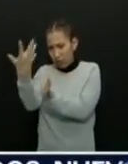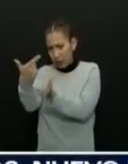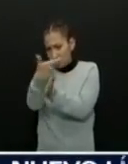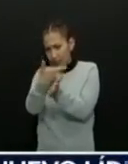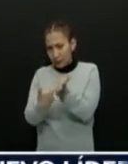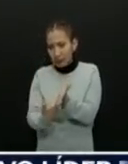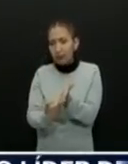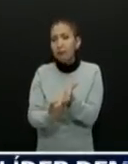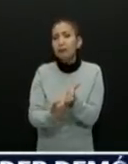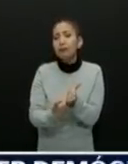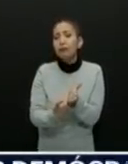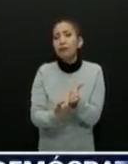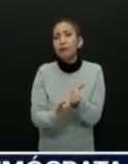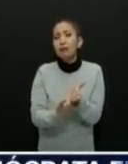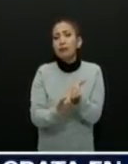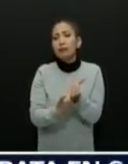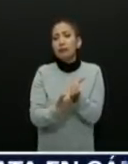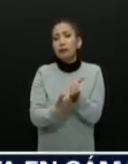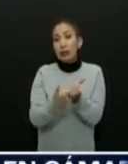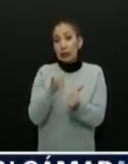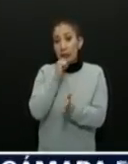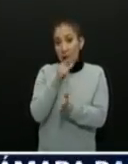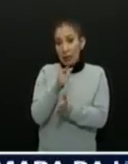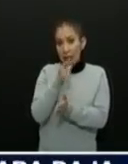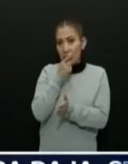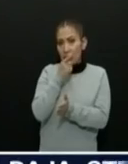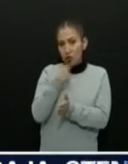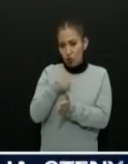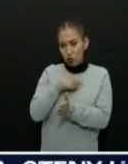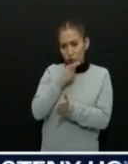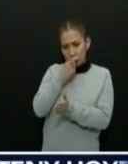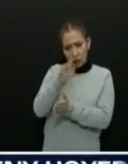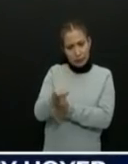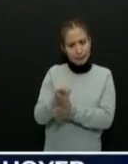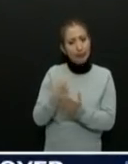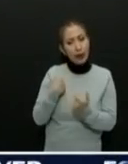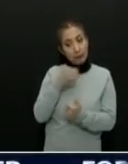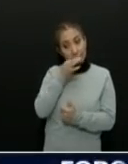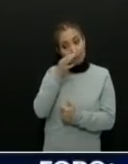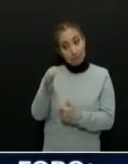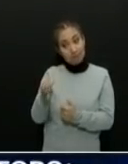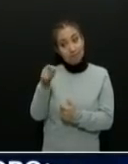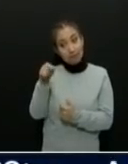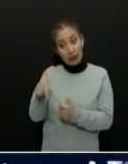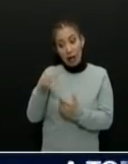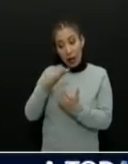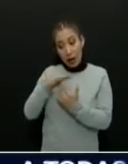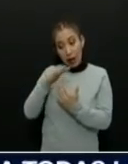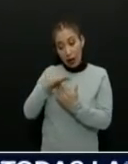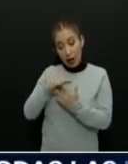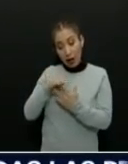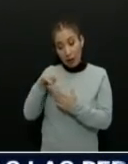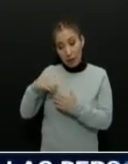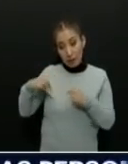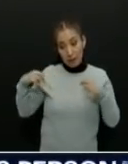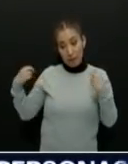que, y además dijimos que en la mesa se